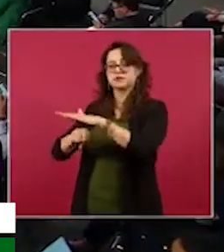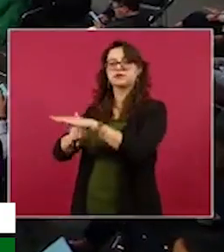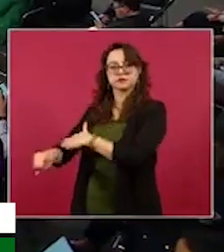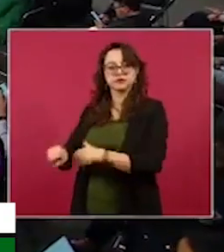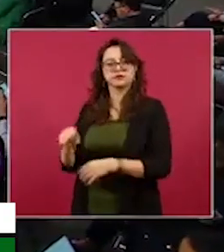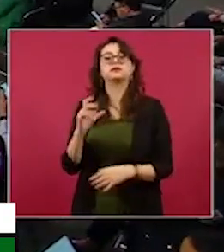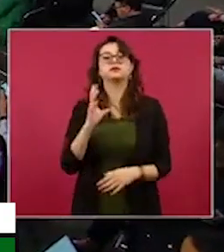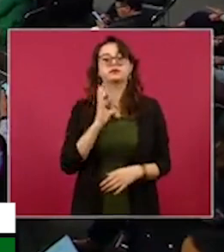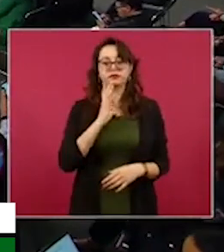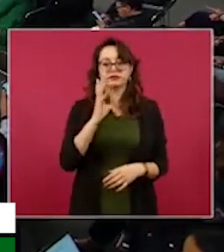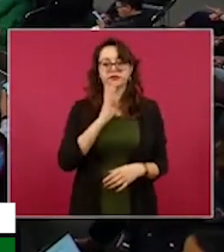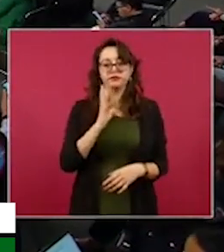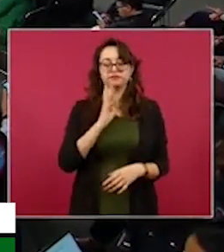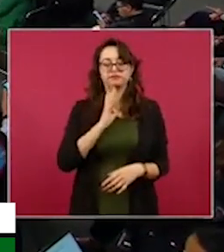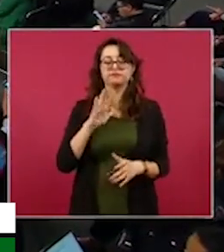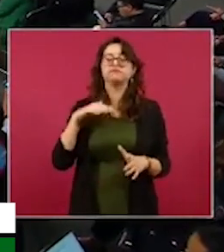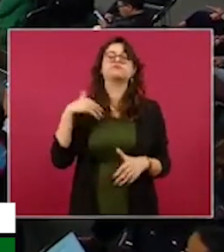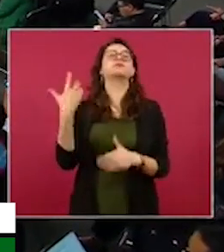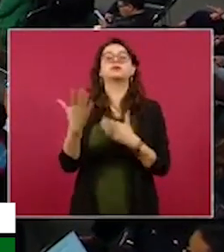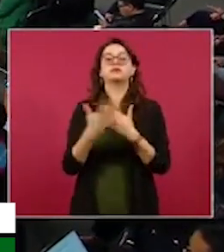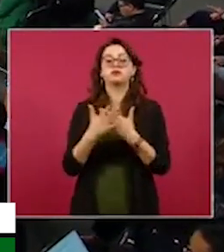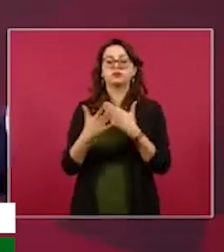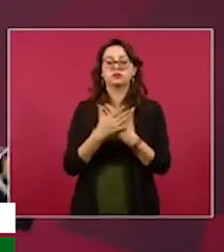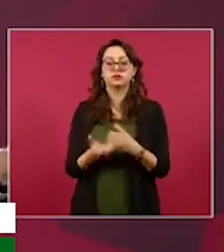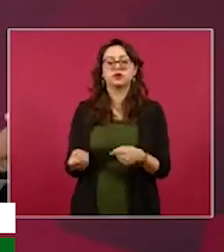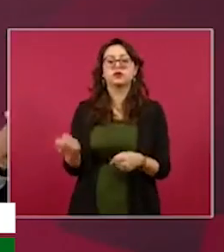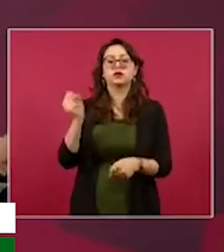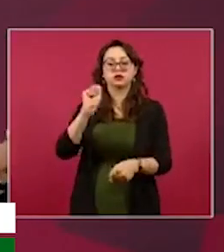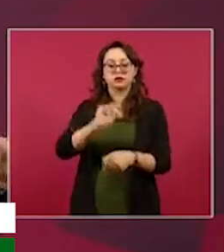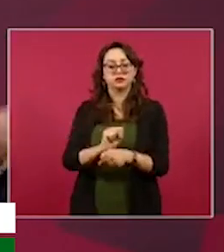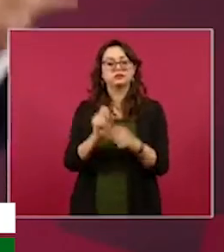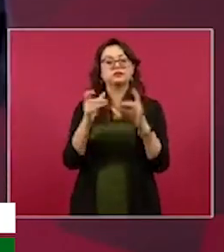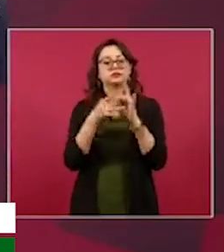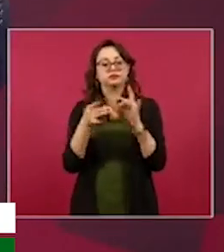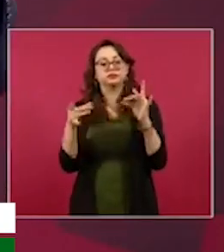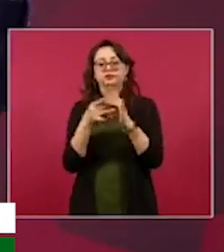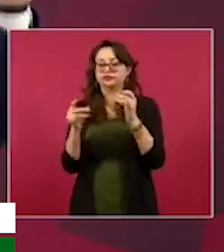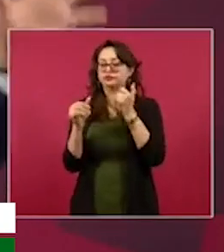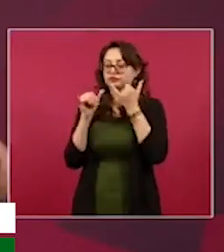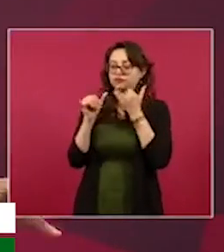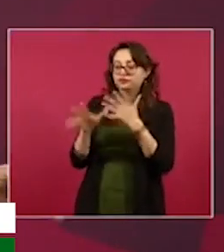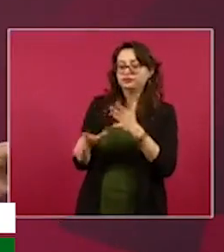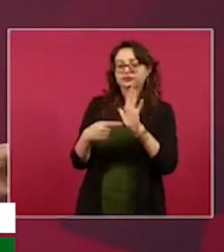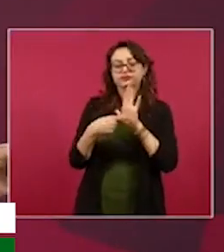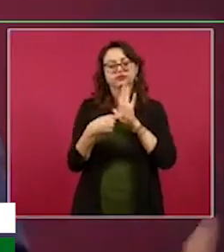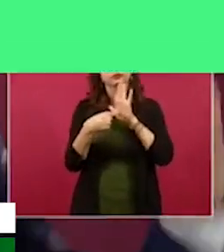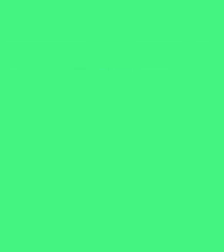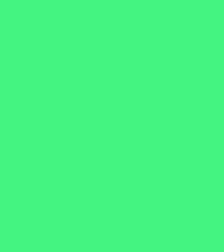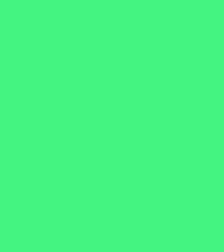lo mejor la próxima semana, cómo se dio el fraude, cuánto se ha recuperado.